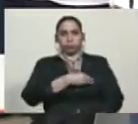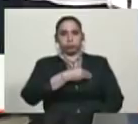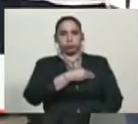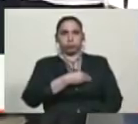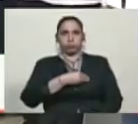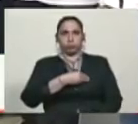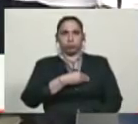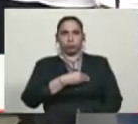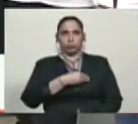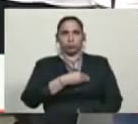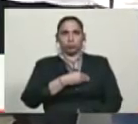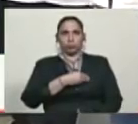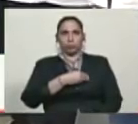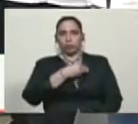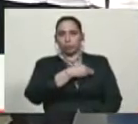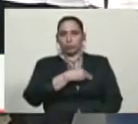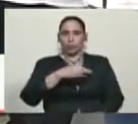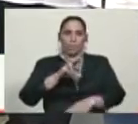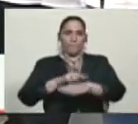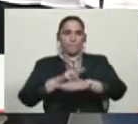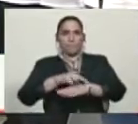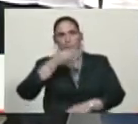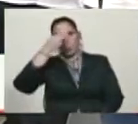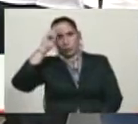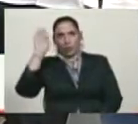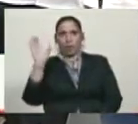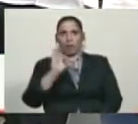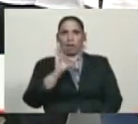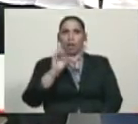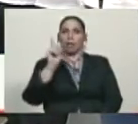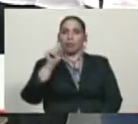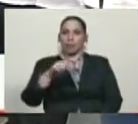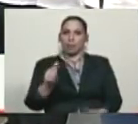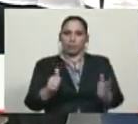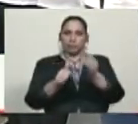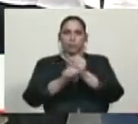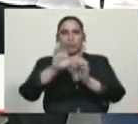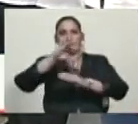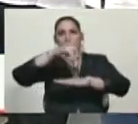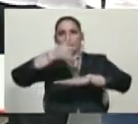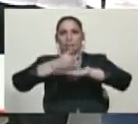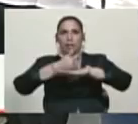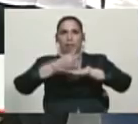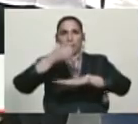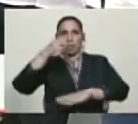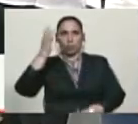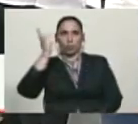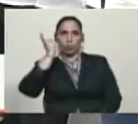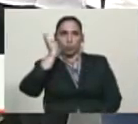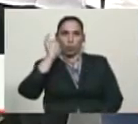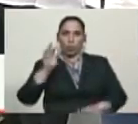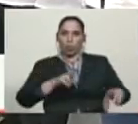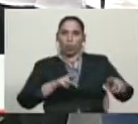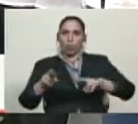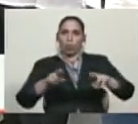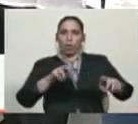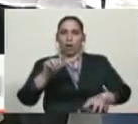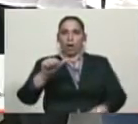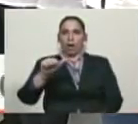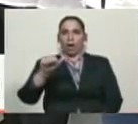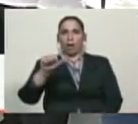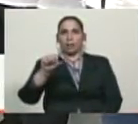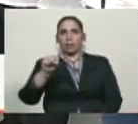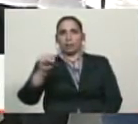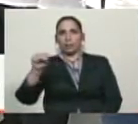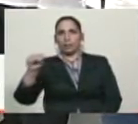cubana del distrito capital se encuentra también conmigo la directora coordinadora de las y la doctora minerva